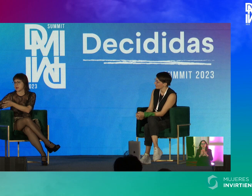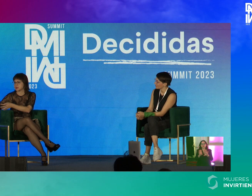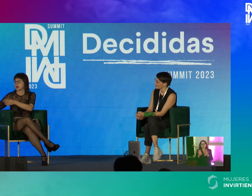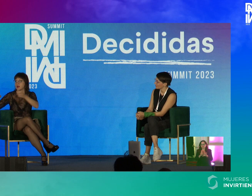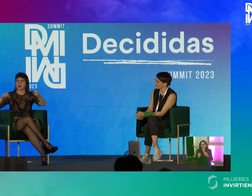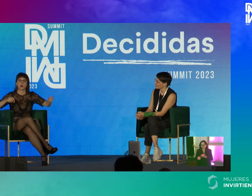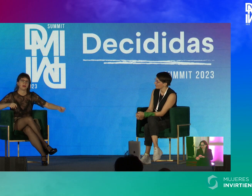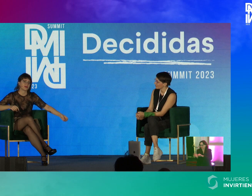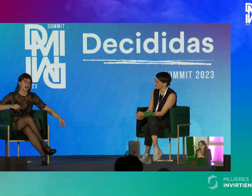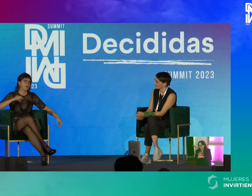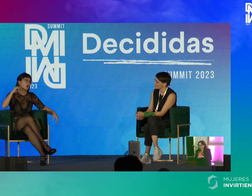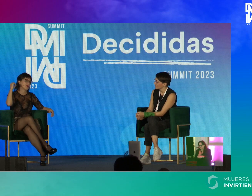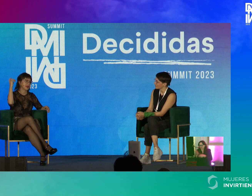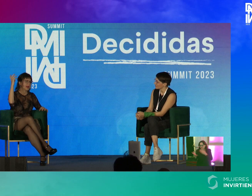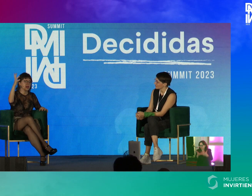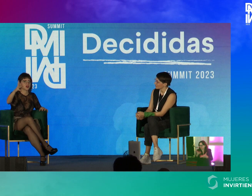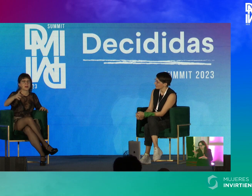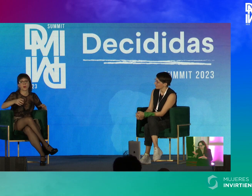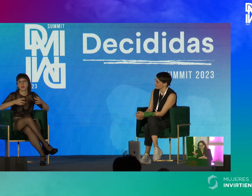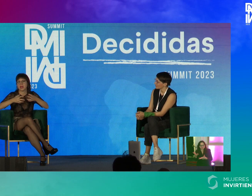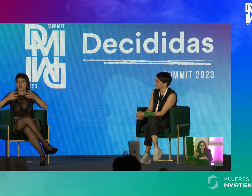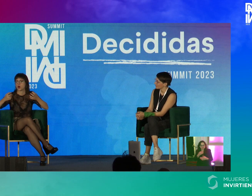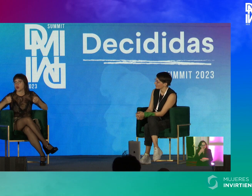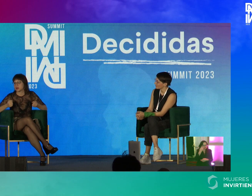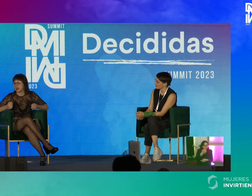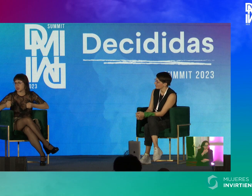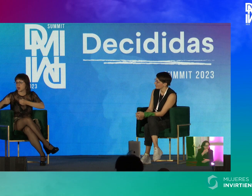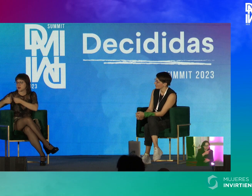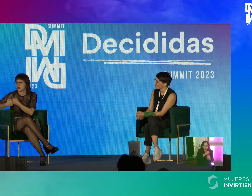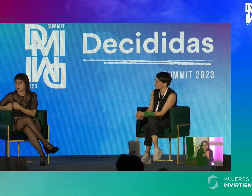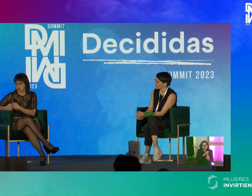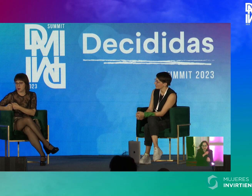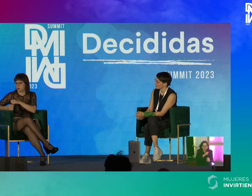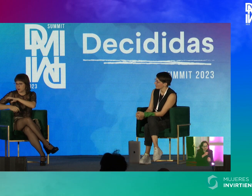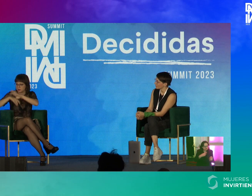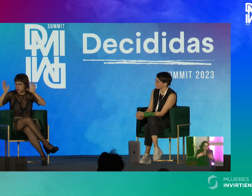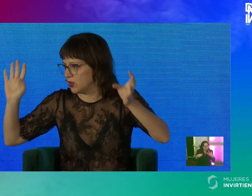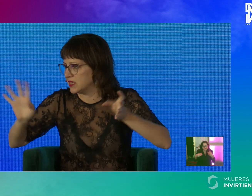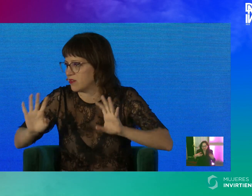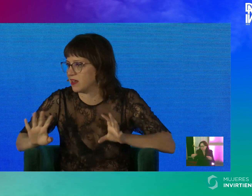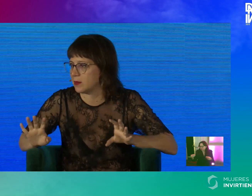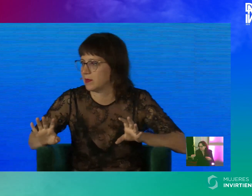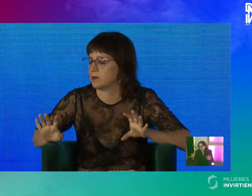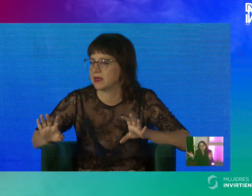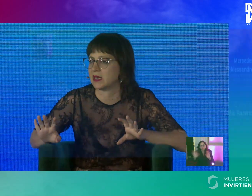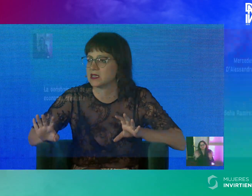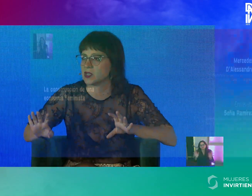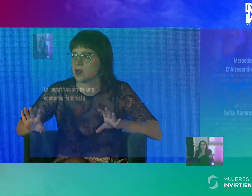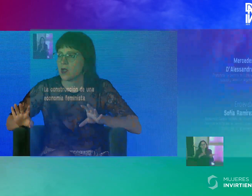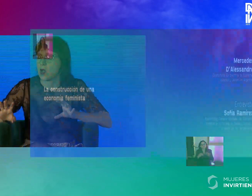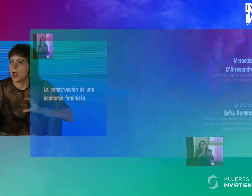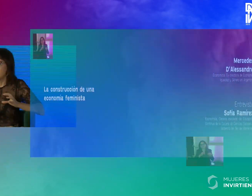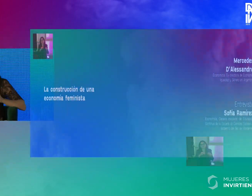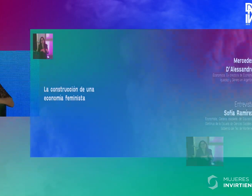escuelas estaban cerradas, no había transporte, no se podía, los contagios, ¿no? Bueno, digo, ni hace falta que me metan